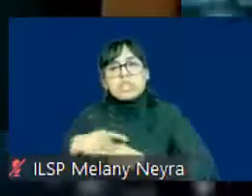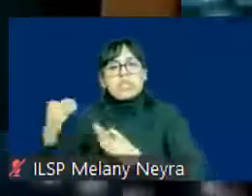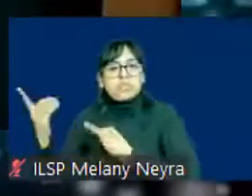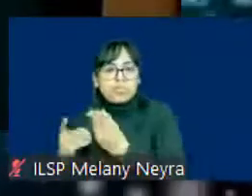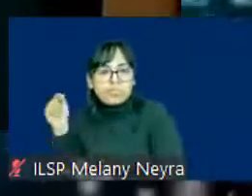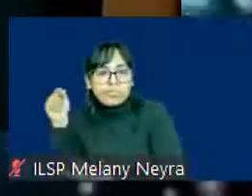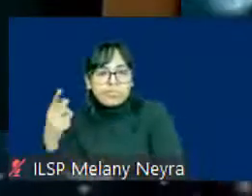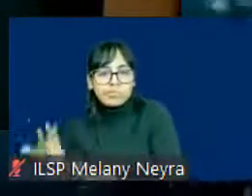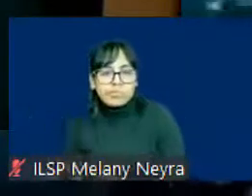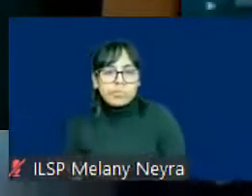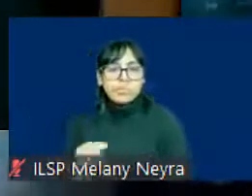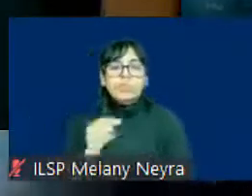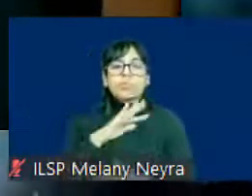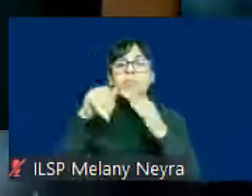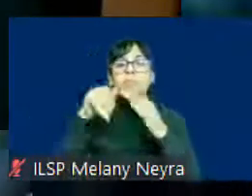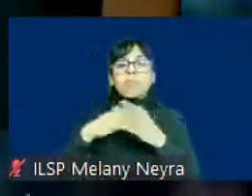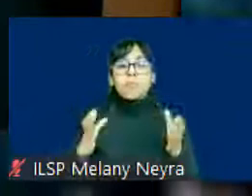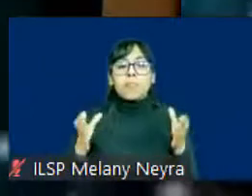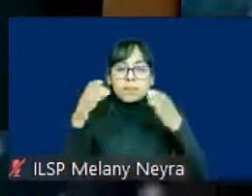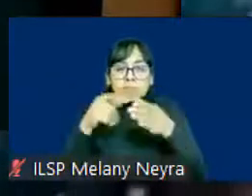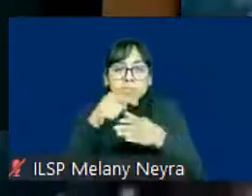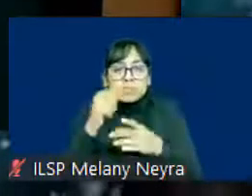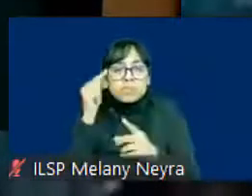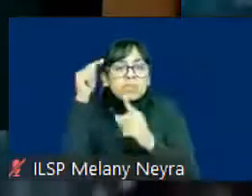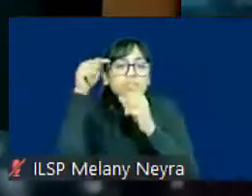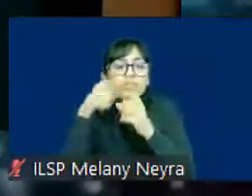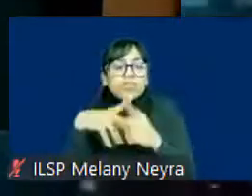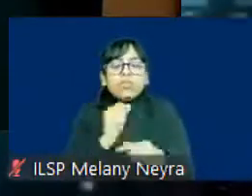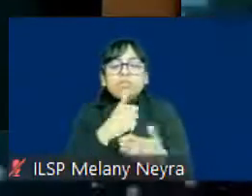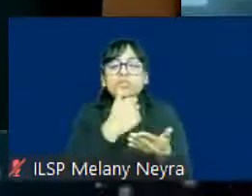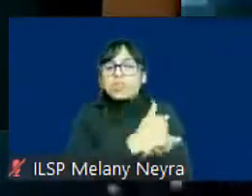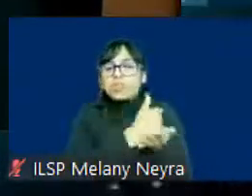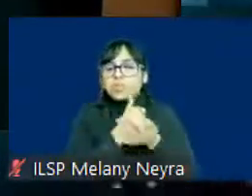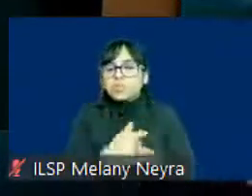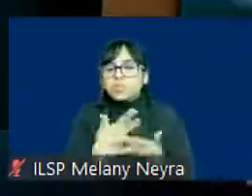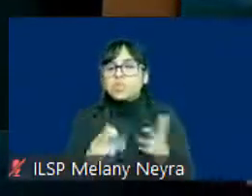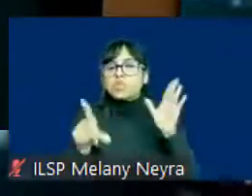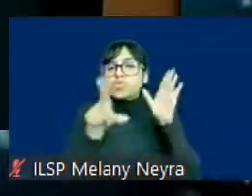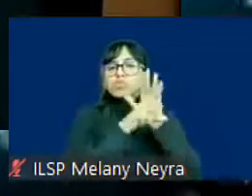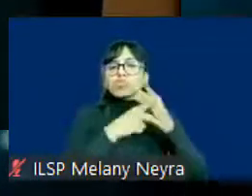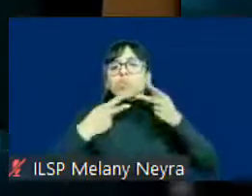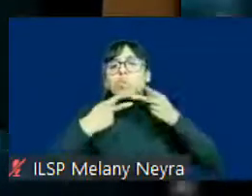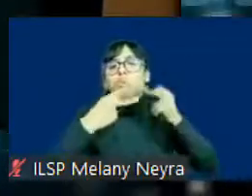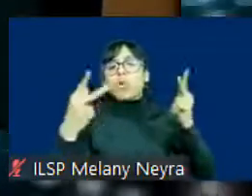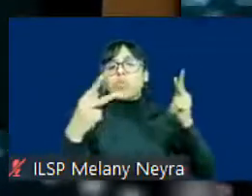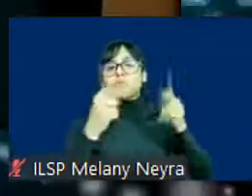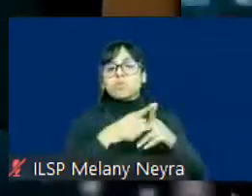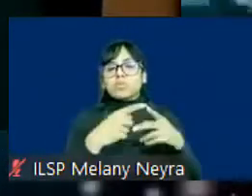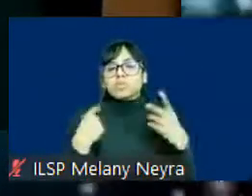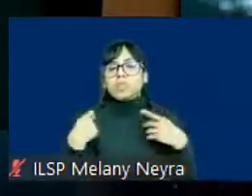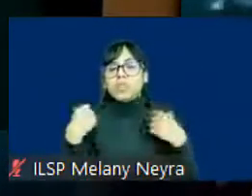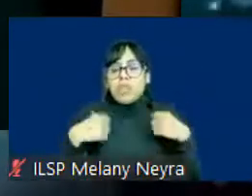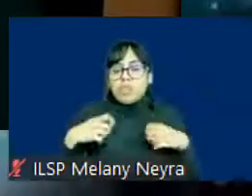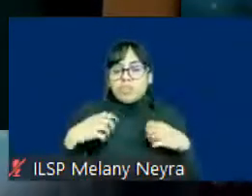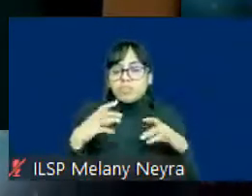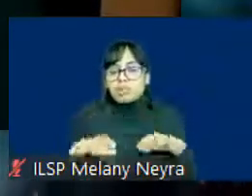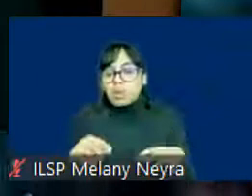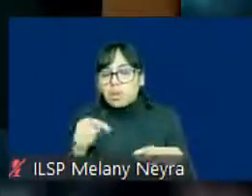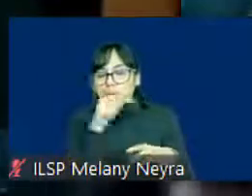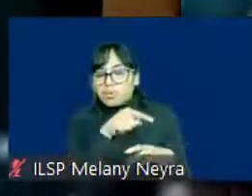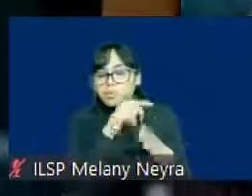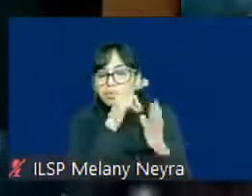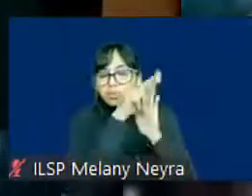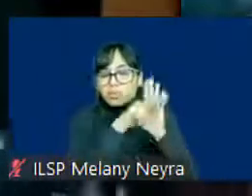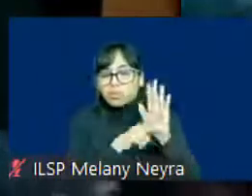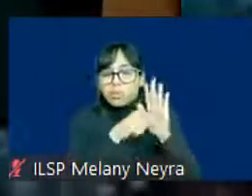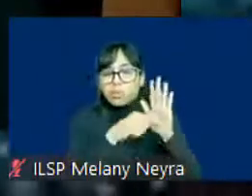administrados. Y para ello, son útiles sobremanera los pronunciamientos de las instancias registrales y la función normativa de la